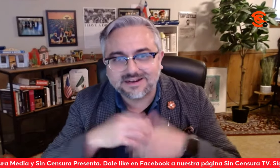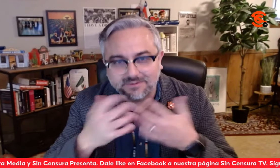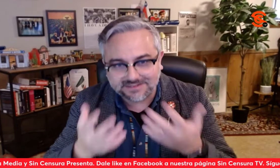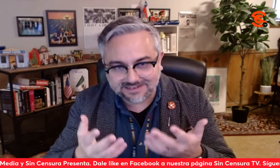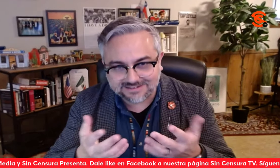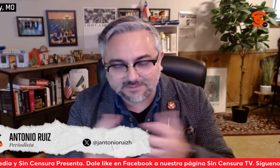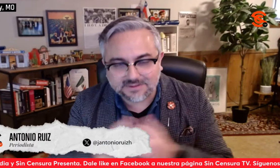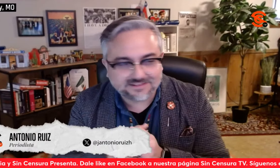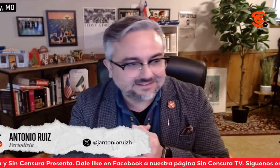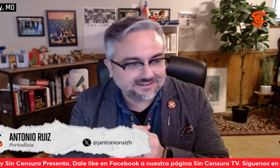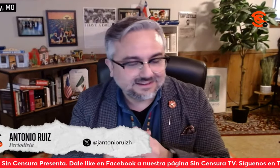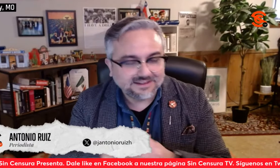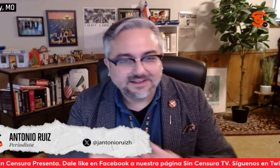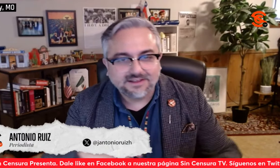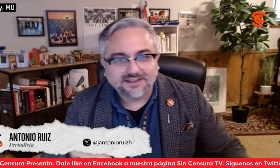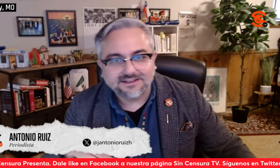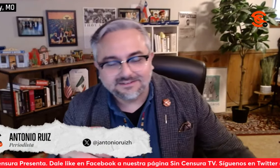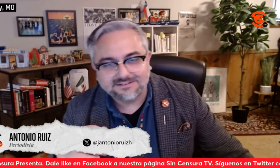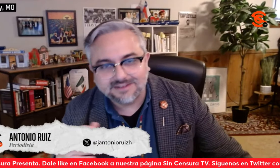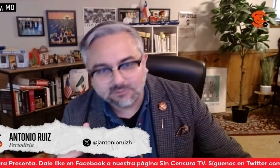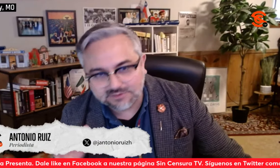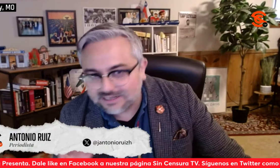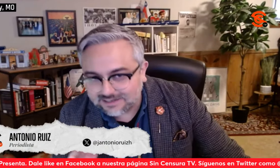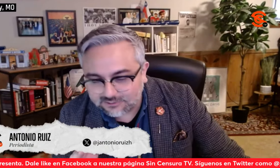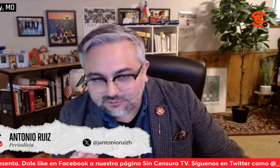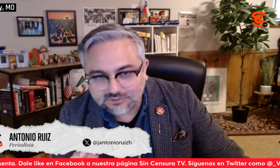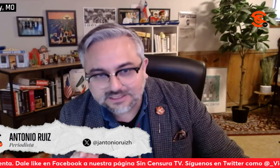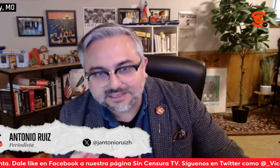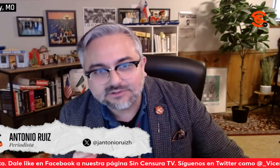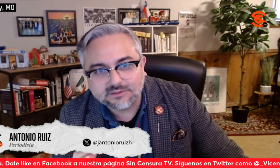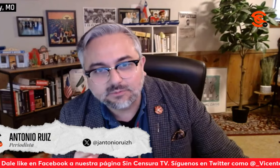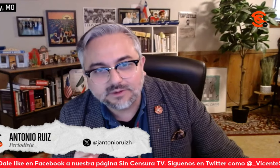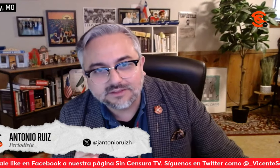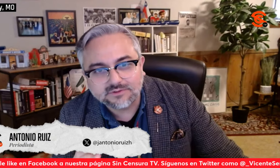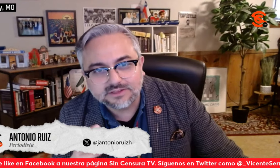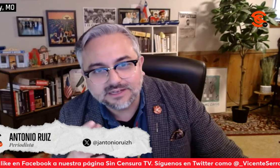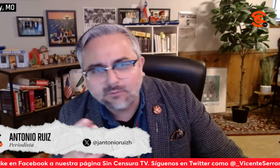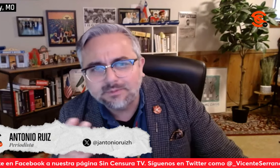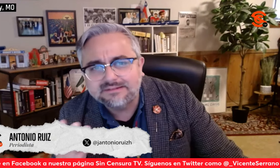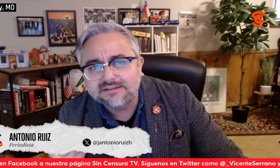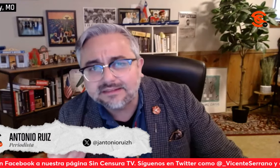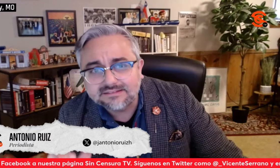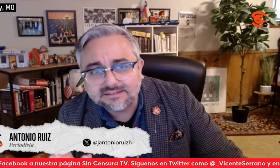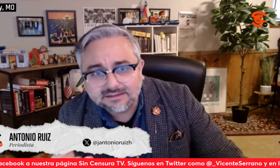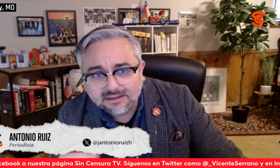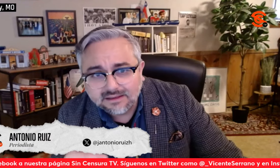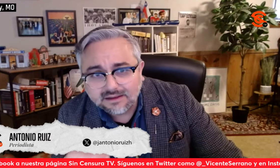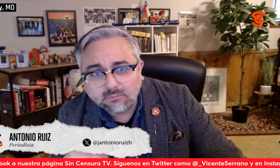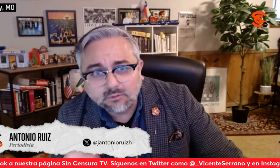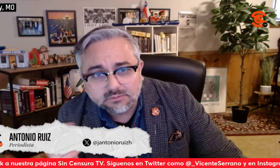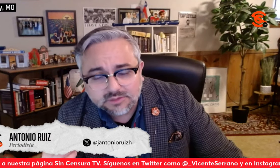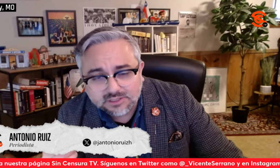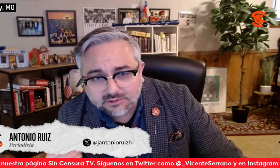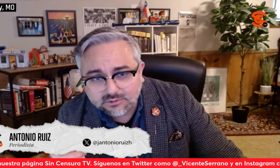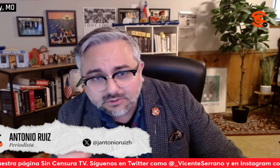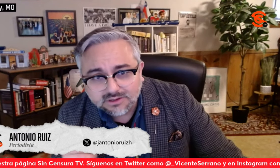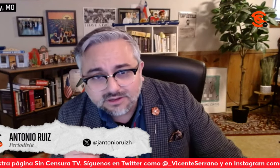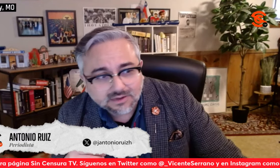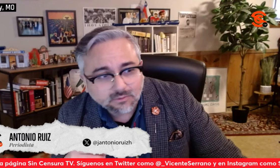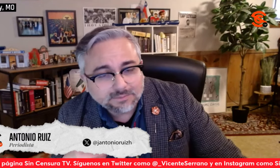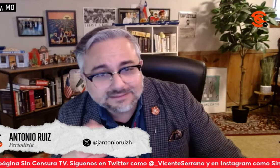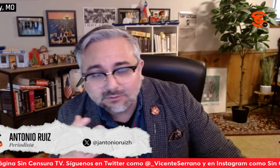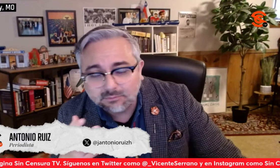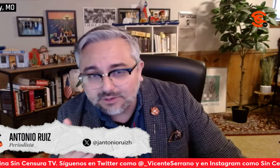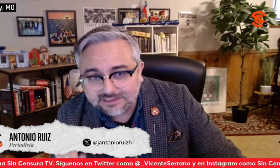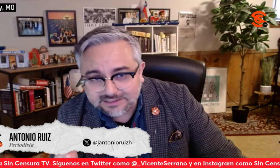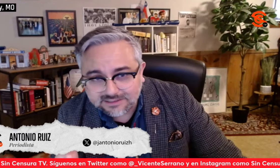a revisar las cabezas eh queremos hacer la aclaración de que aquí no estamos para defender a un presidente a un movimiento